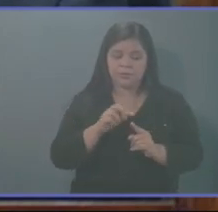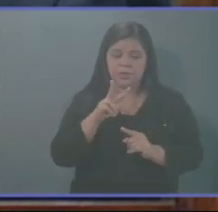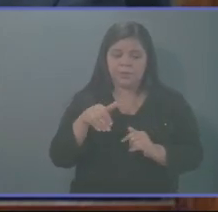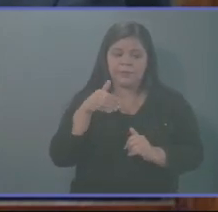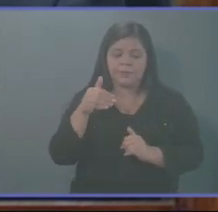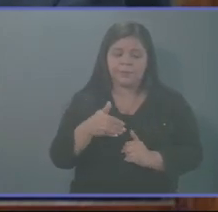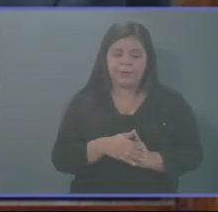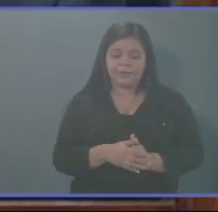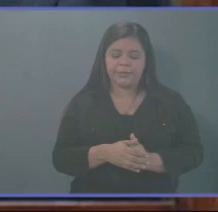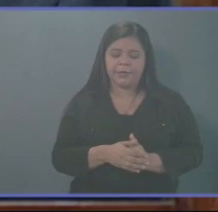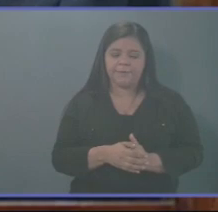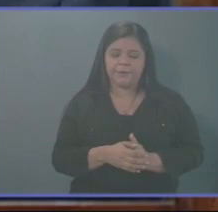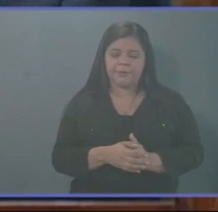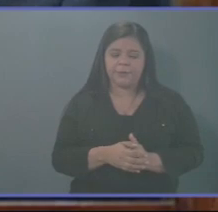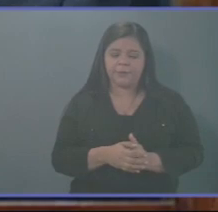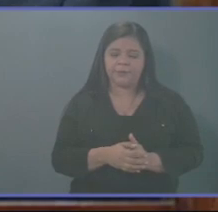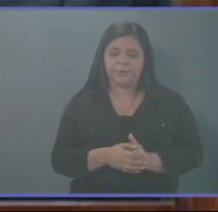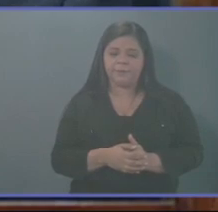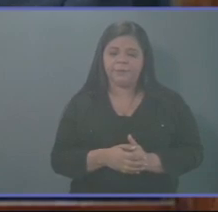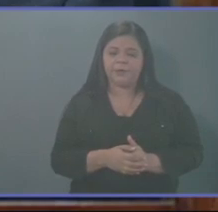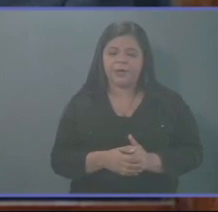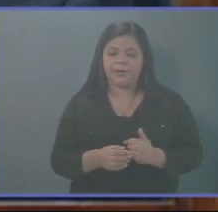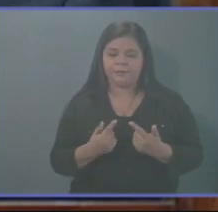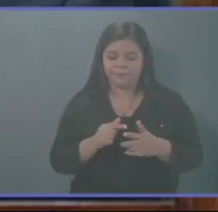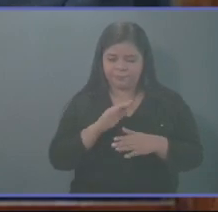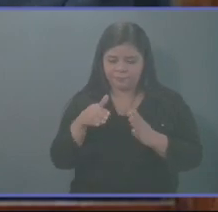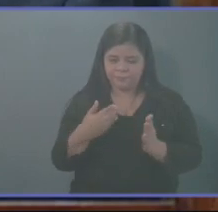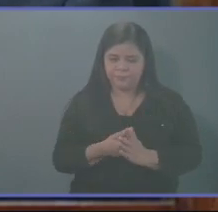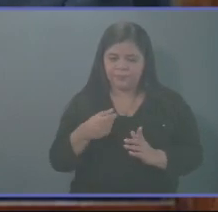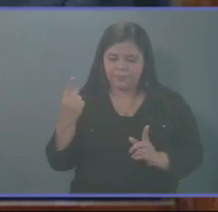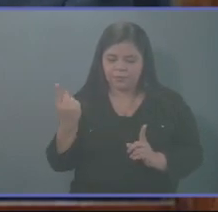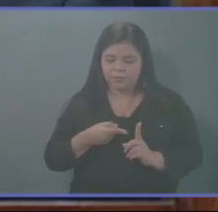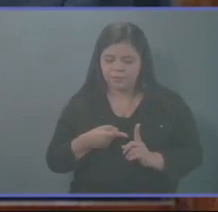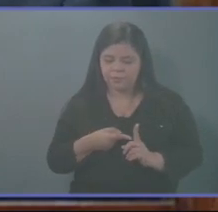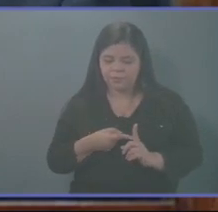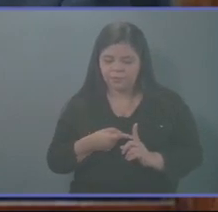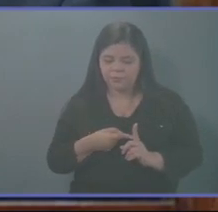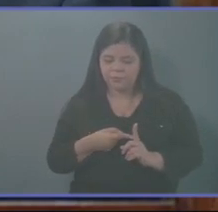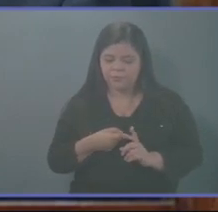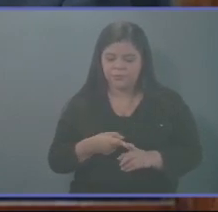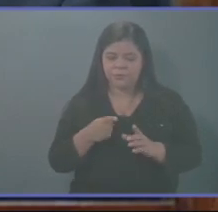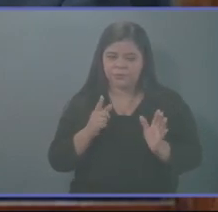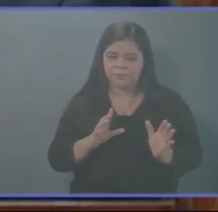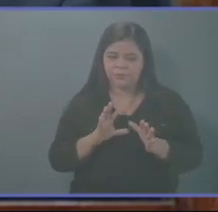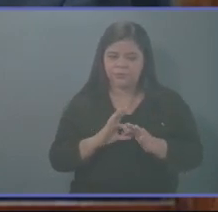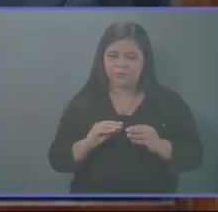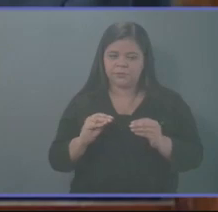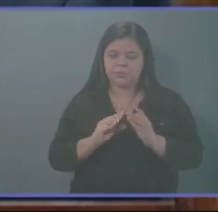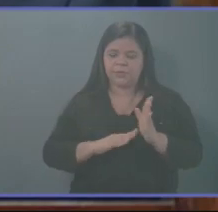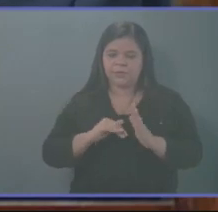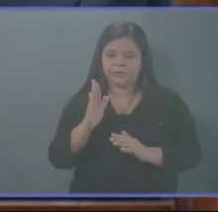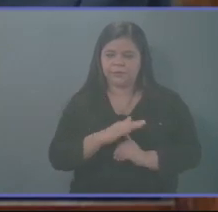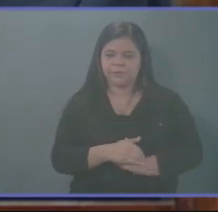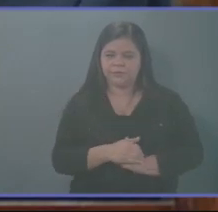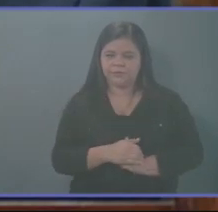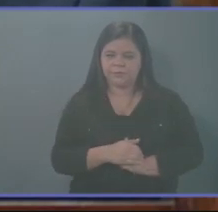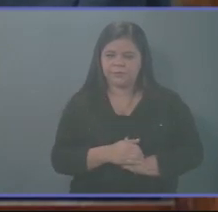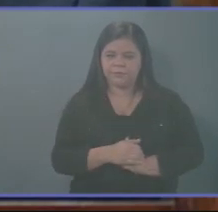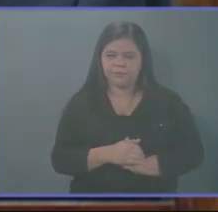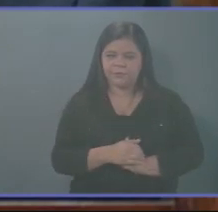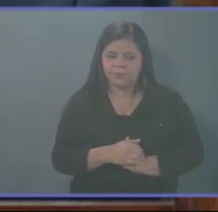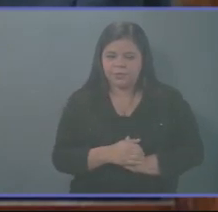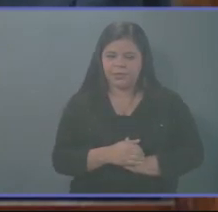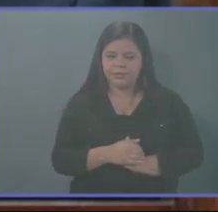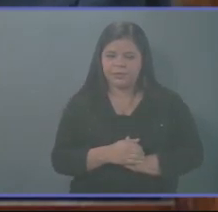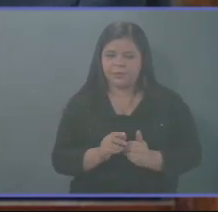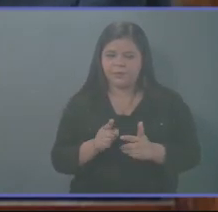años. El presente tipo penal se castigará en concurso con otros delitos. La Fiscalía establece en